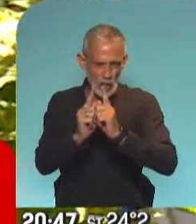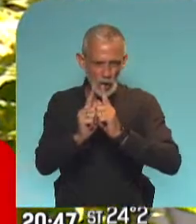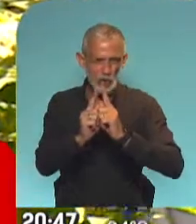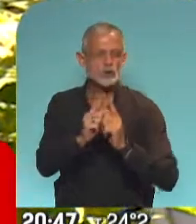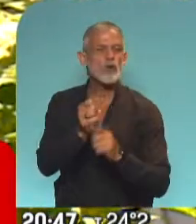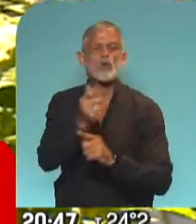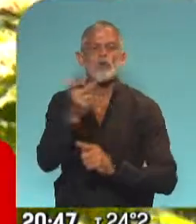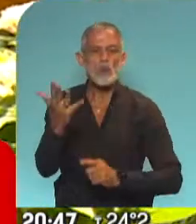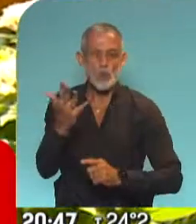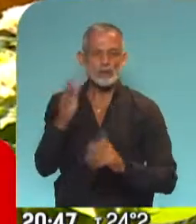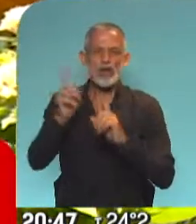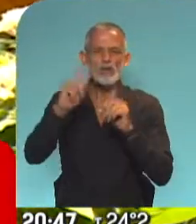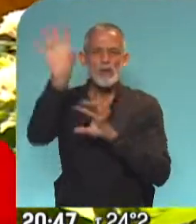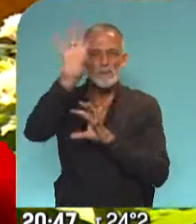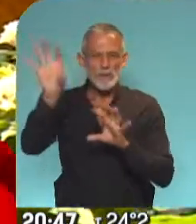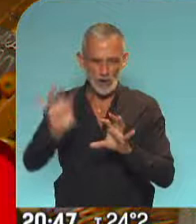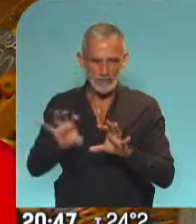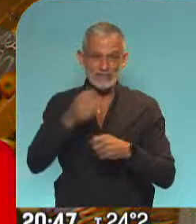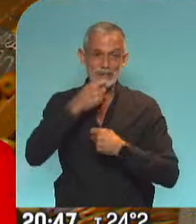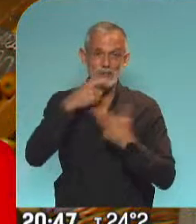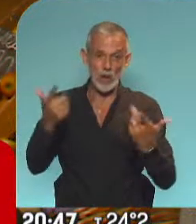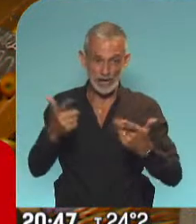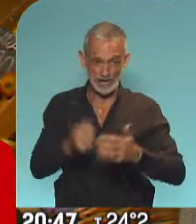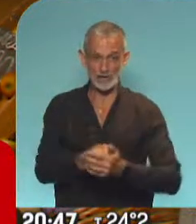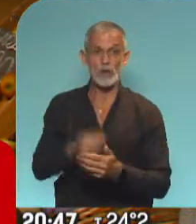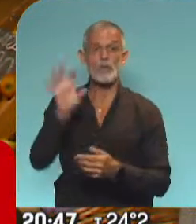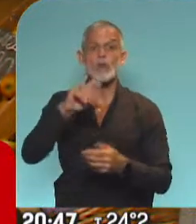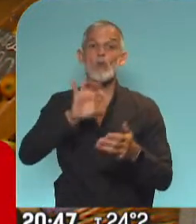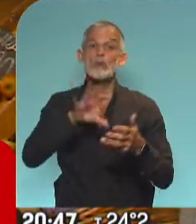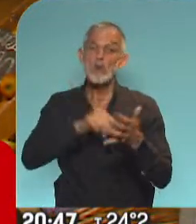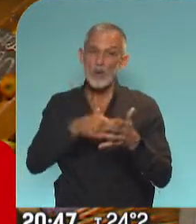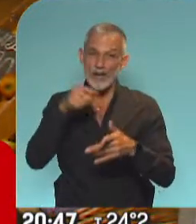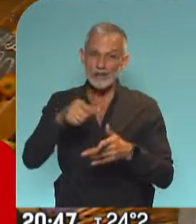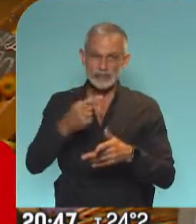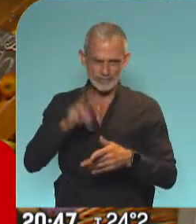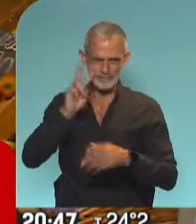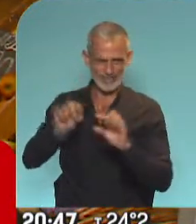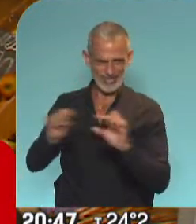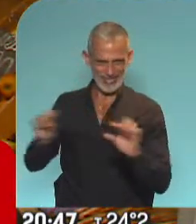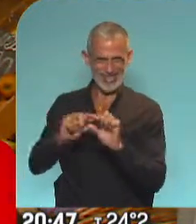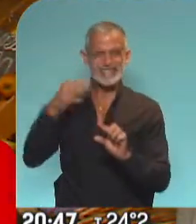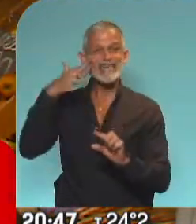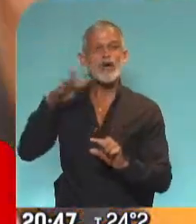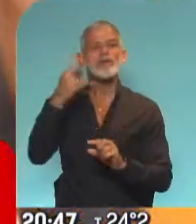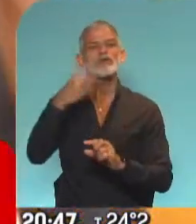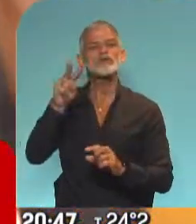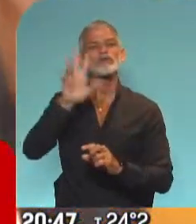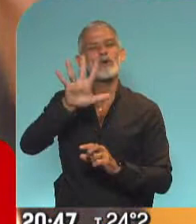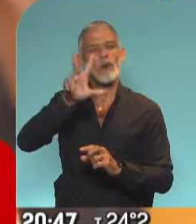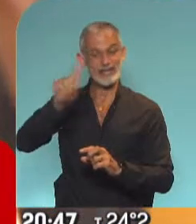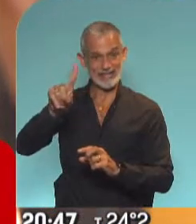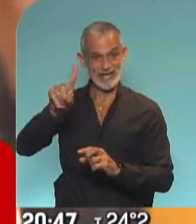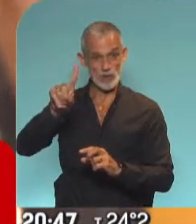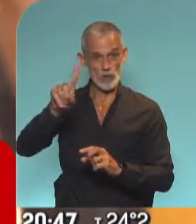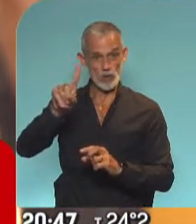los casos en algunas provincias. Por ejemplo, provincia de Buenos Aires, y ya lo pueden ver en pantalla, 5.251 fue lo